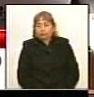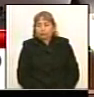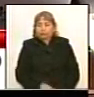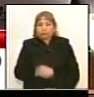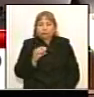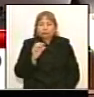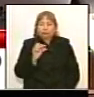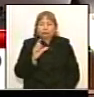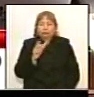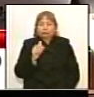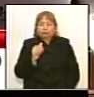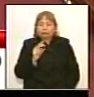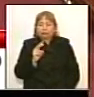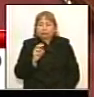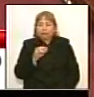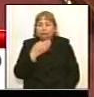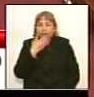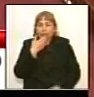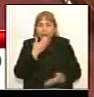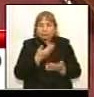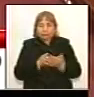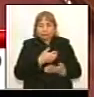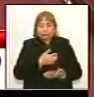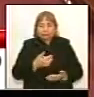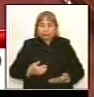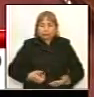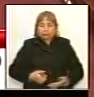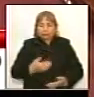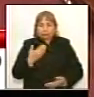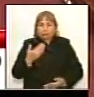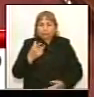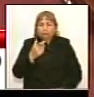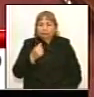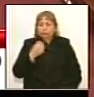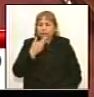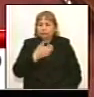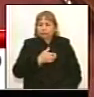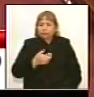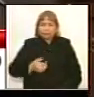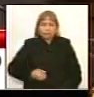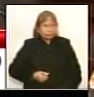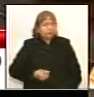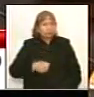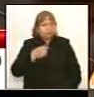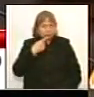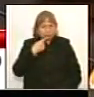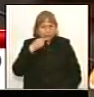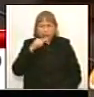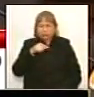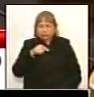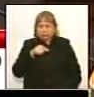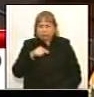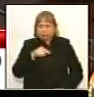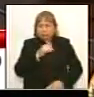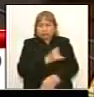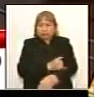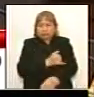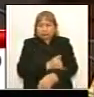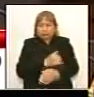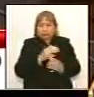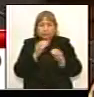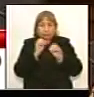Marisa Lave. Muchas gracias, congresista Lapa. Presidente, se ha dicho acá que hay instituciones